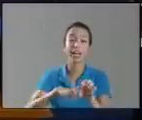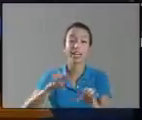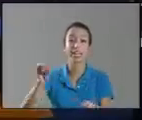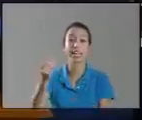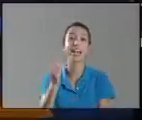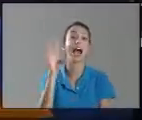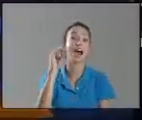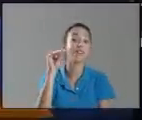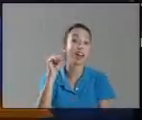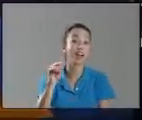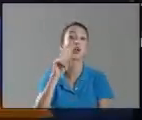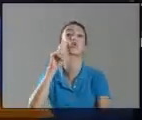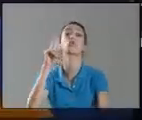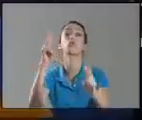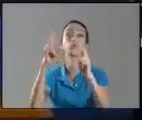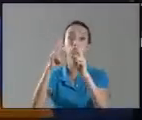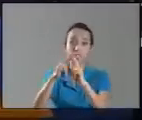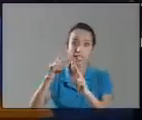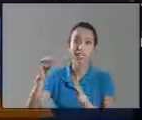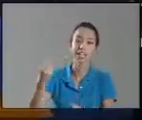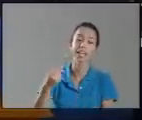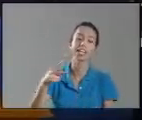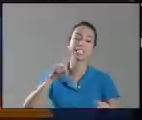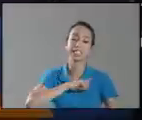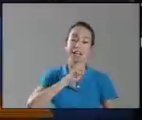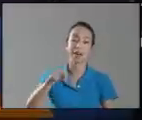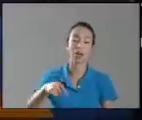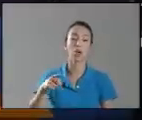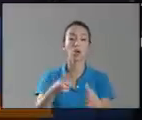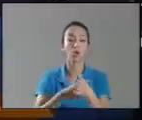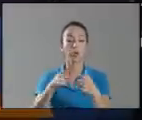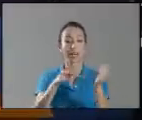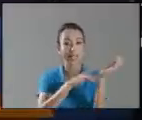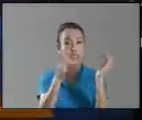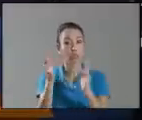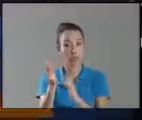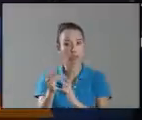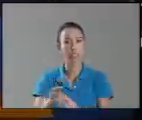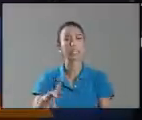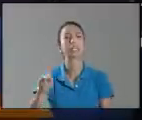Por la forma como hablaban, dice la Biblia, conocían que habían andado con él.